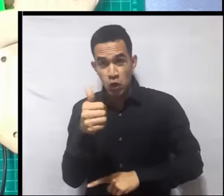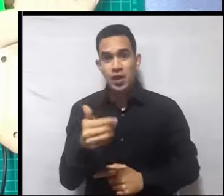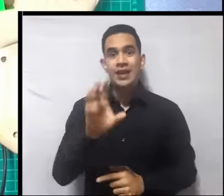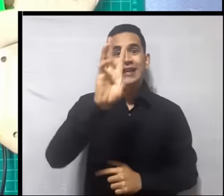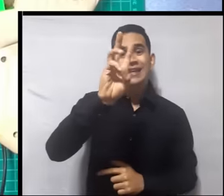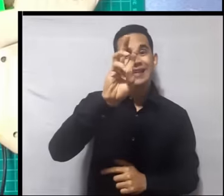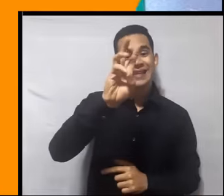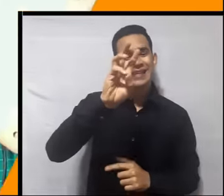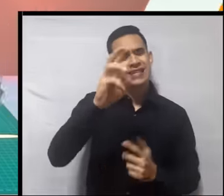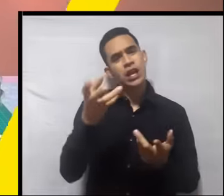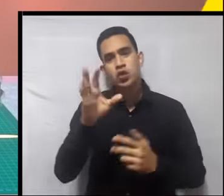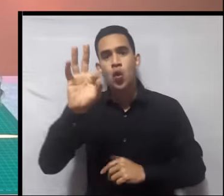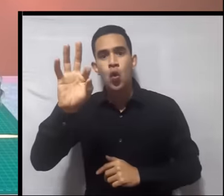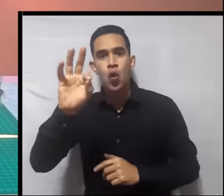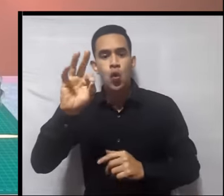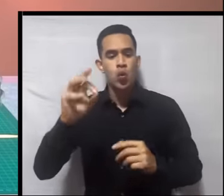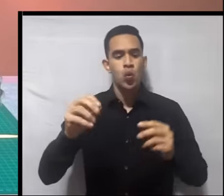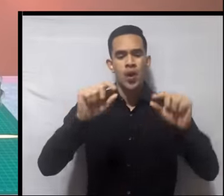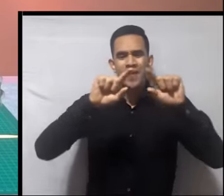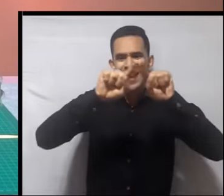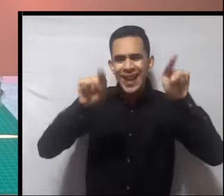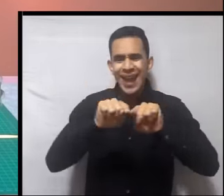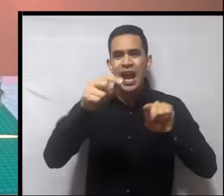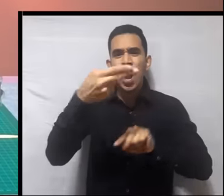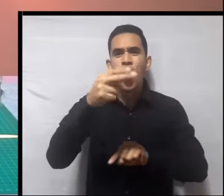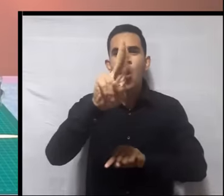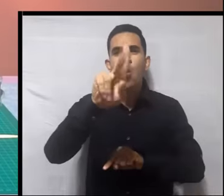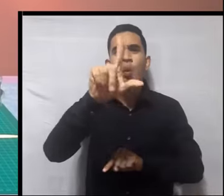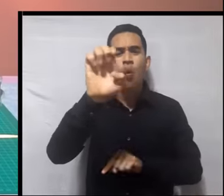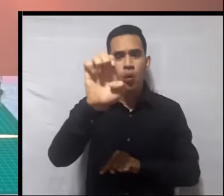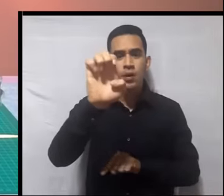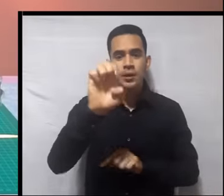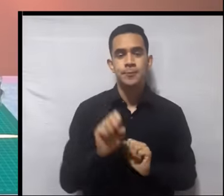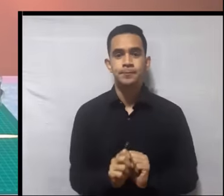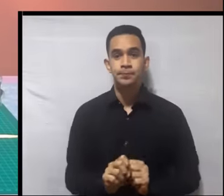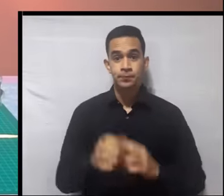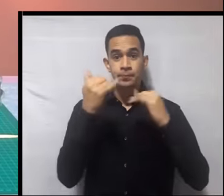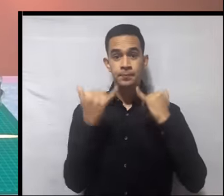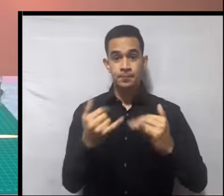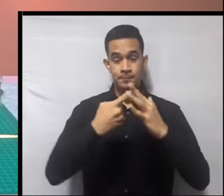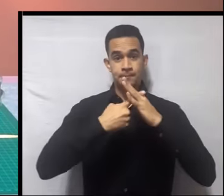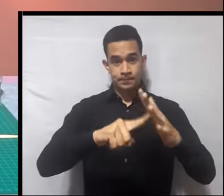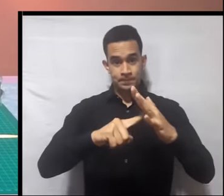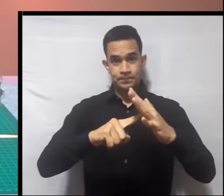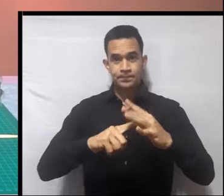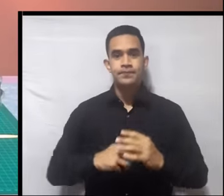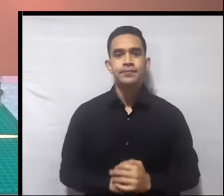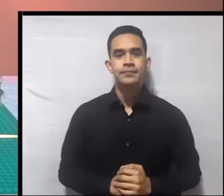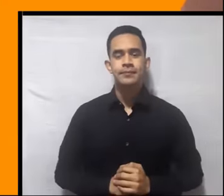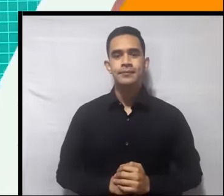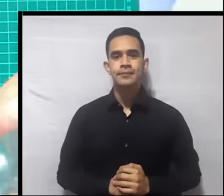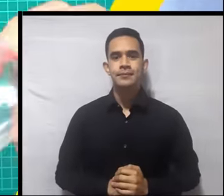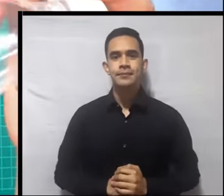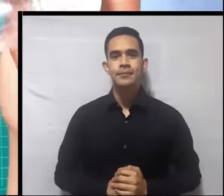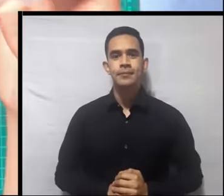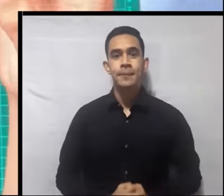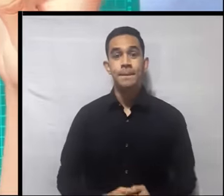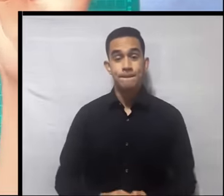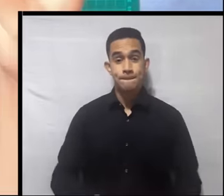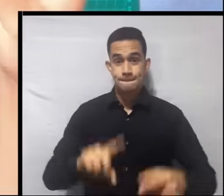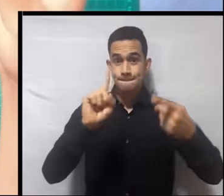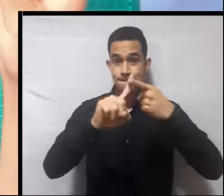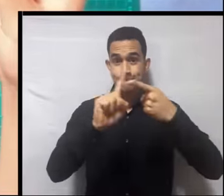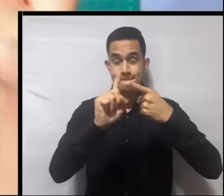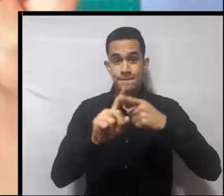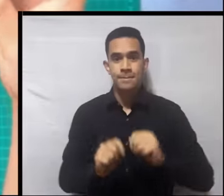hule. Ahora que ya tenemos todos nuestros materiales listos, vamos a comenzar con el primer paso. El